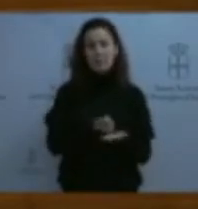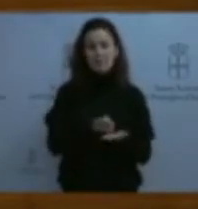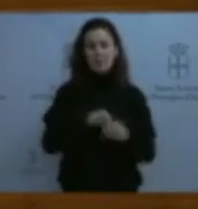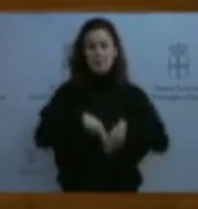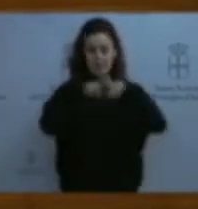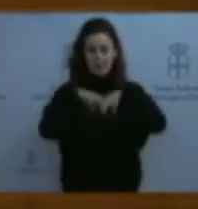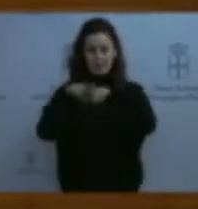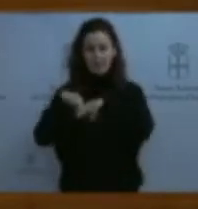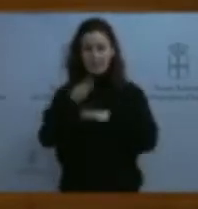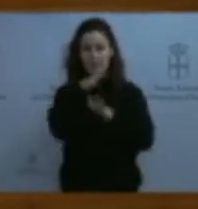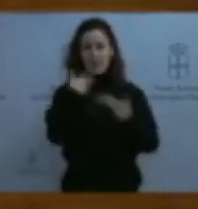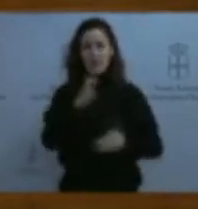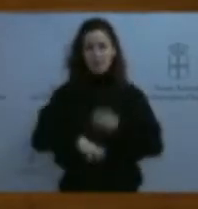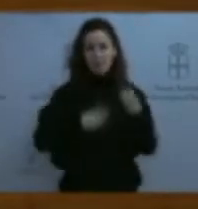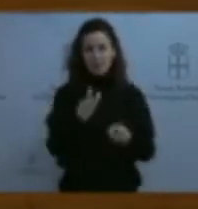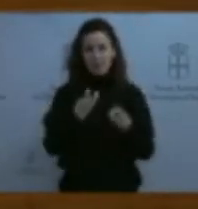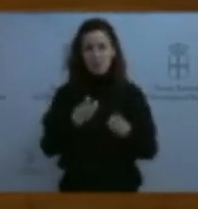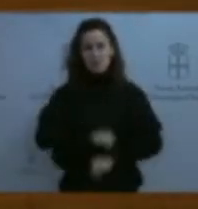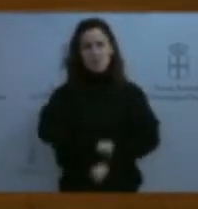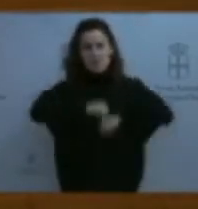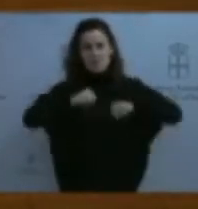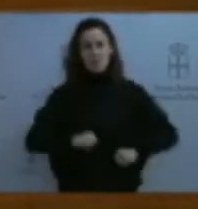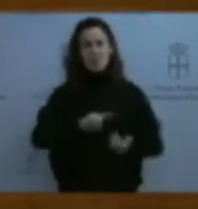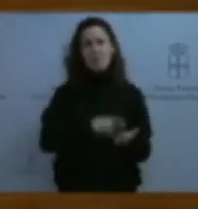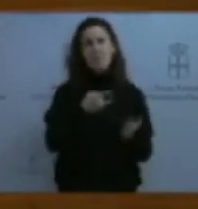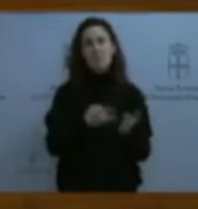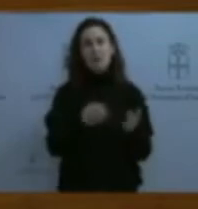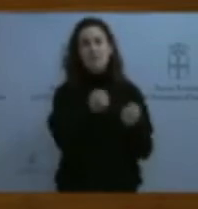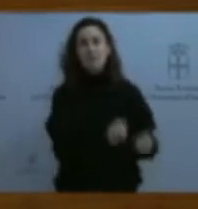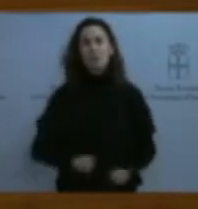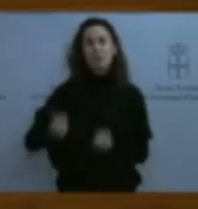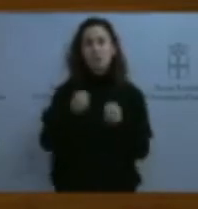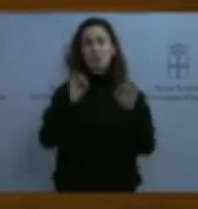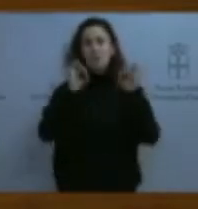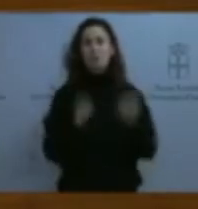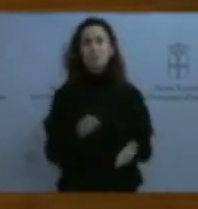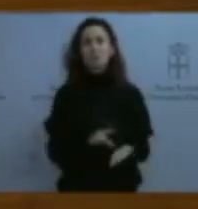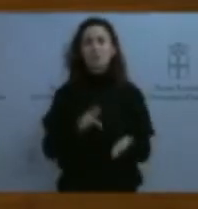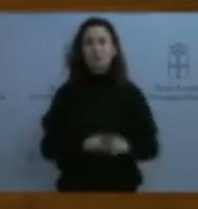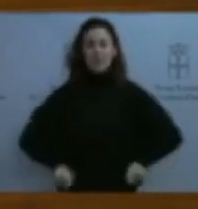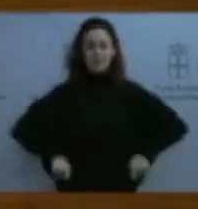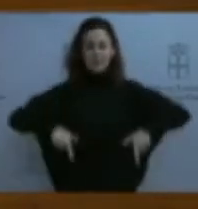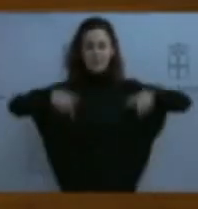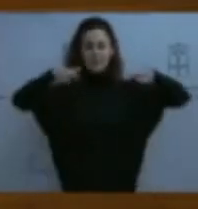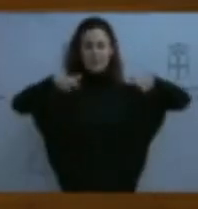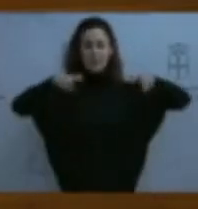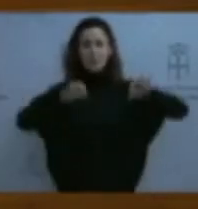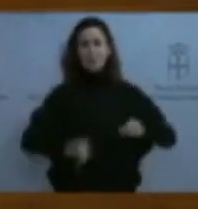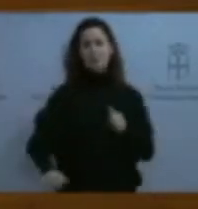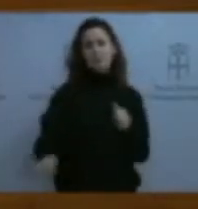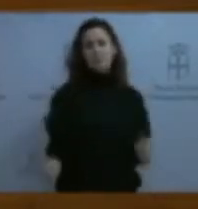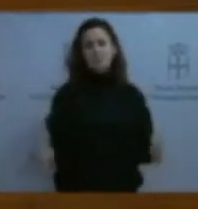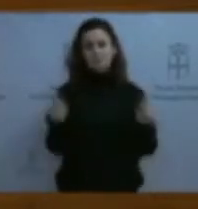revisión, actualización e implantación de los planes de protección en todos los edificios adscritos a la Consejería